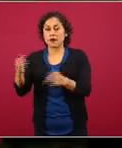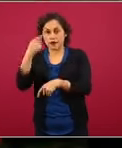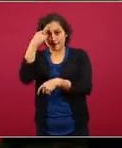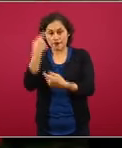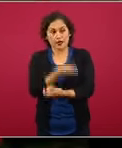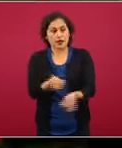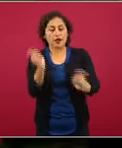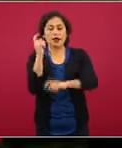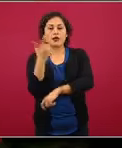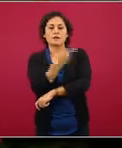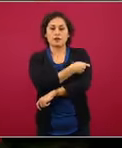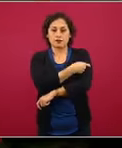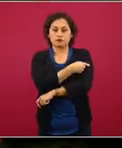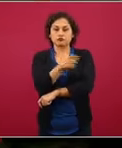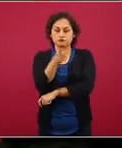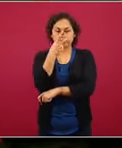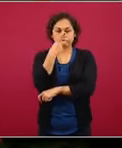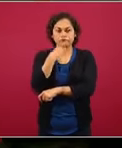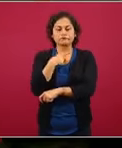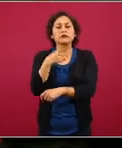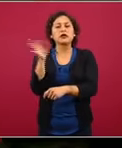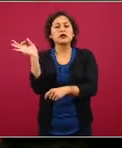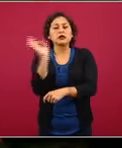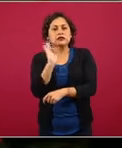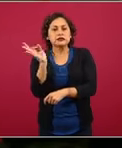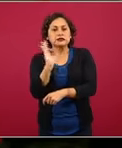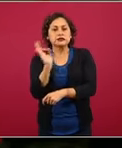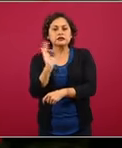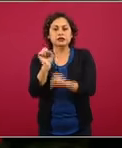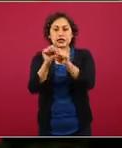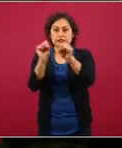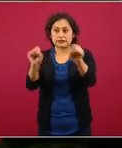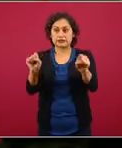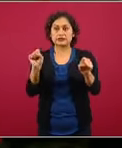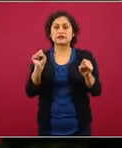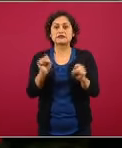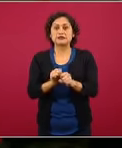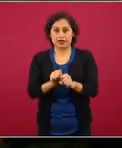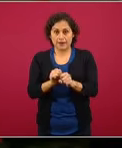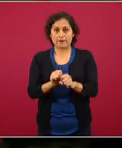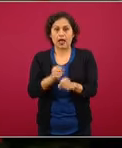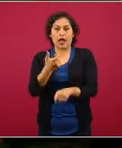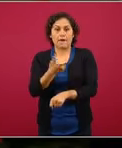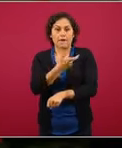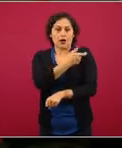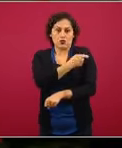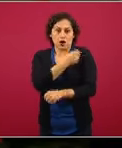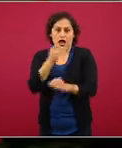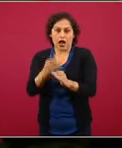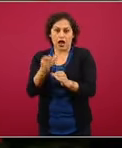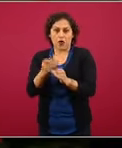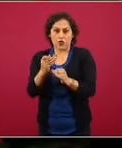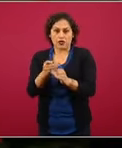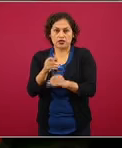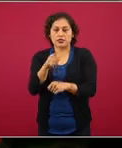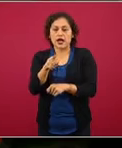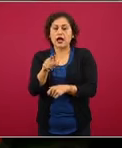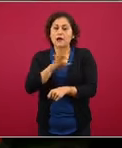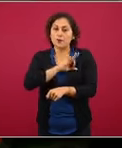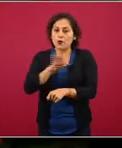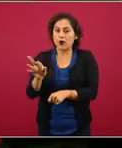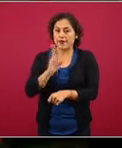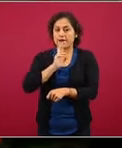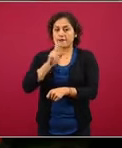oportunidad para subsanar algunas deficiencias que tiene el Sistema Nacional de Vacunación actualmente. No sé si ya tienen más o menos identificadas cuáles podrían ser